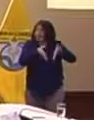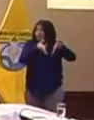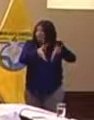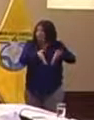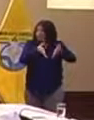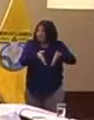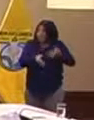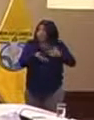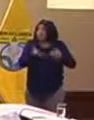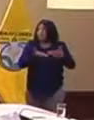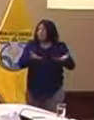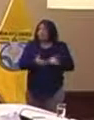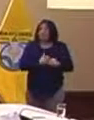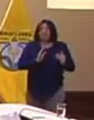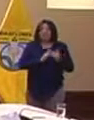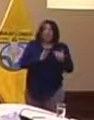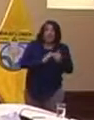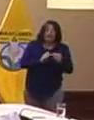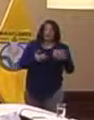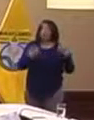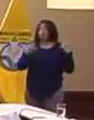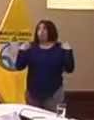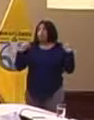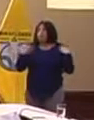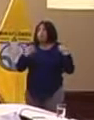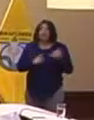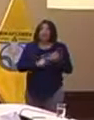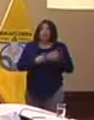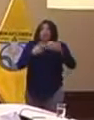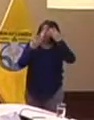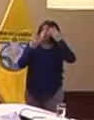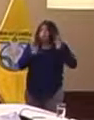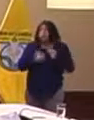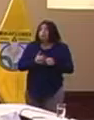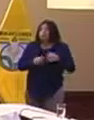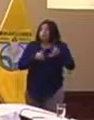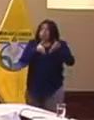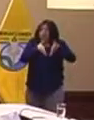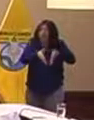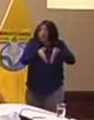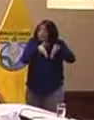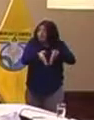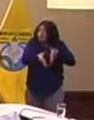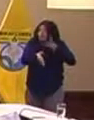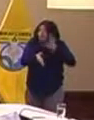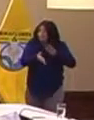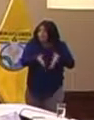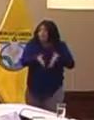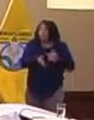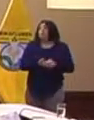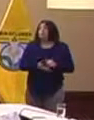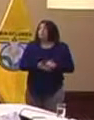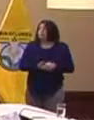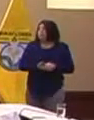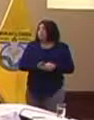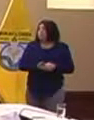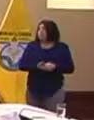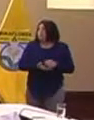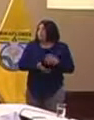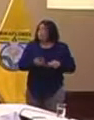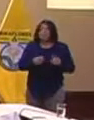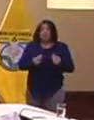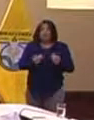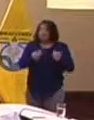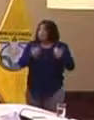veces se generan en nuestras casas, en las oficinas, qué sé yo, y que son residuos que se van cada vez produciendo